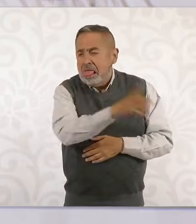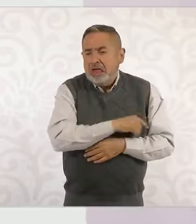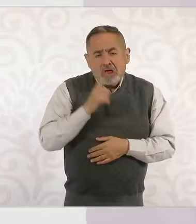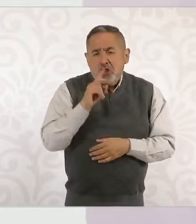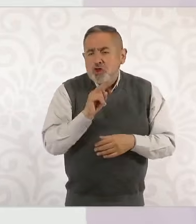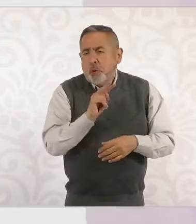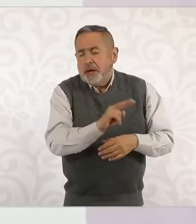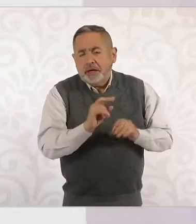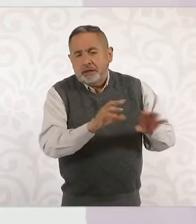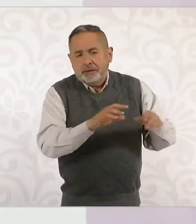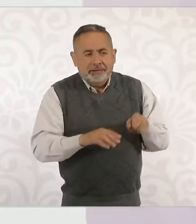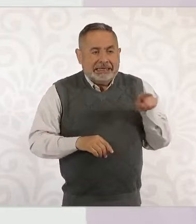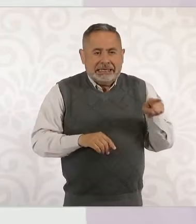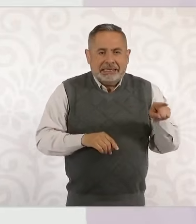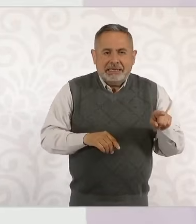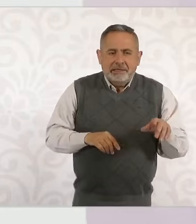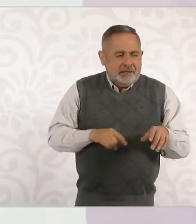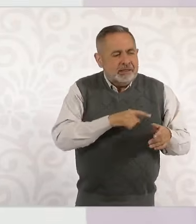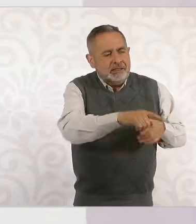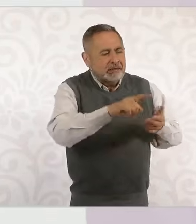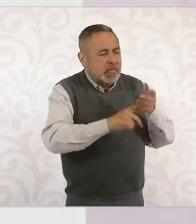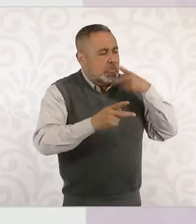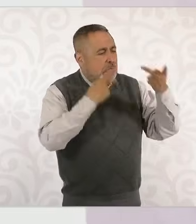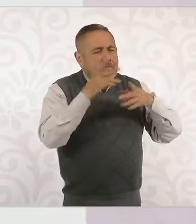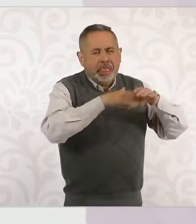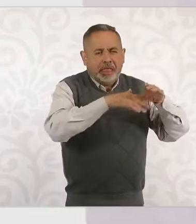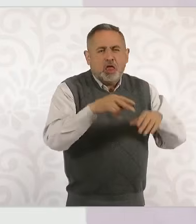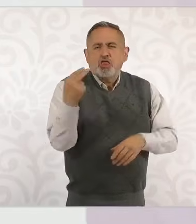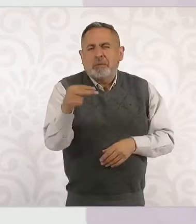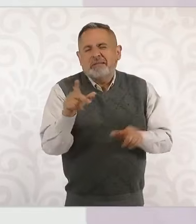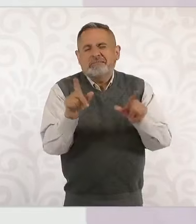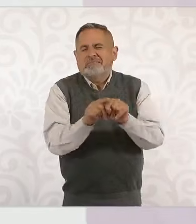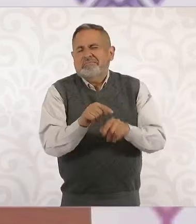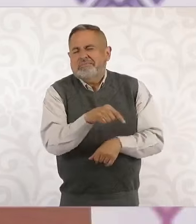se refiere, por cierto, a uno de los comentócratas que se ha mencionado aquí, ni lo voy a mencionar,